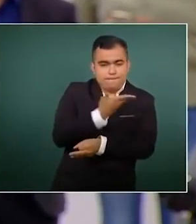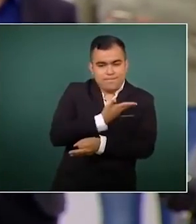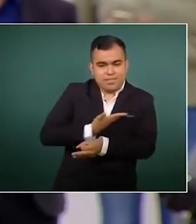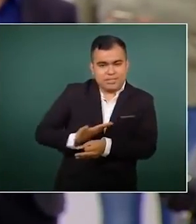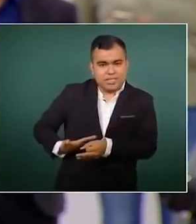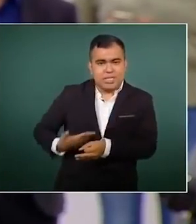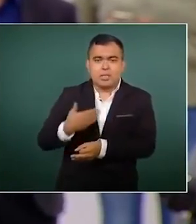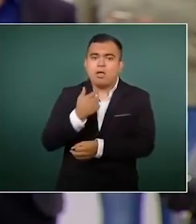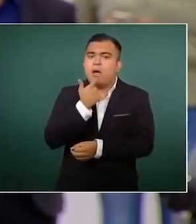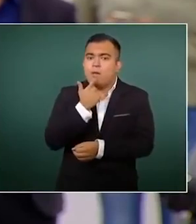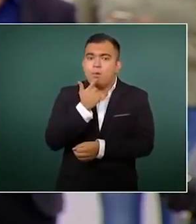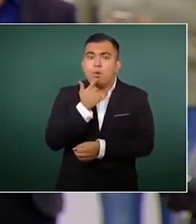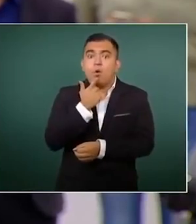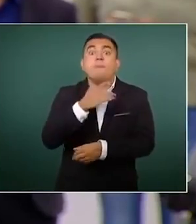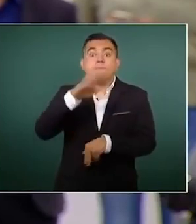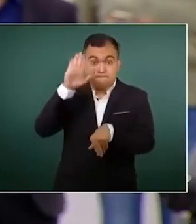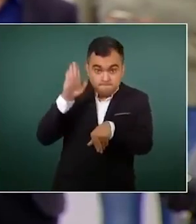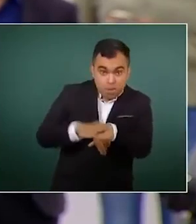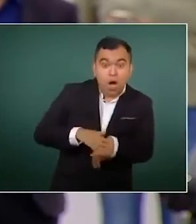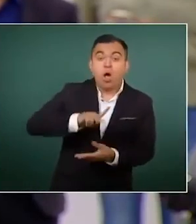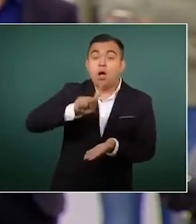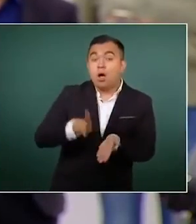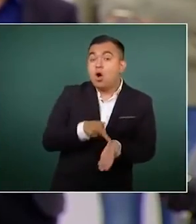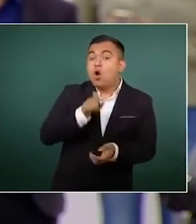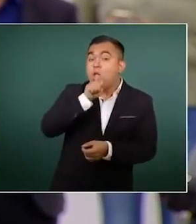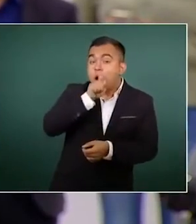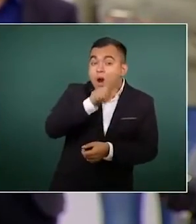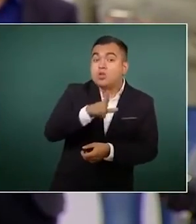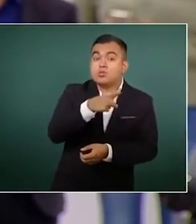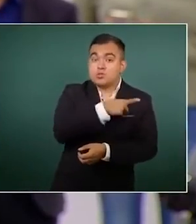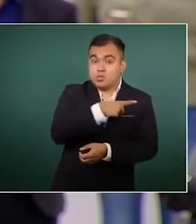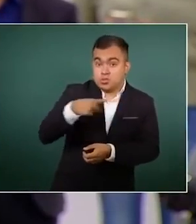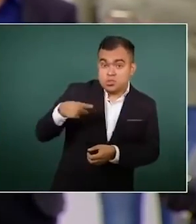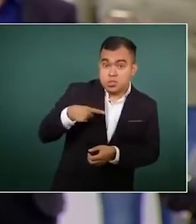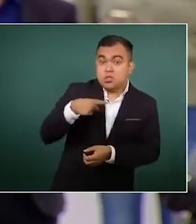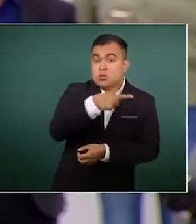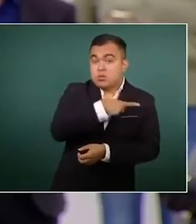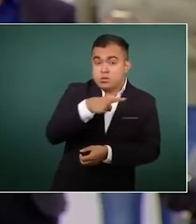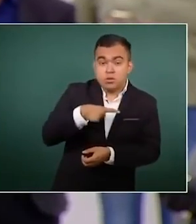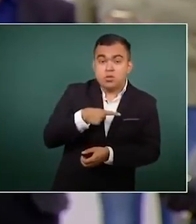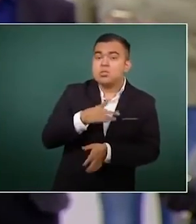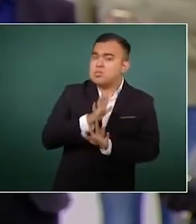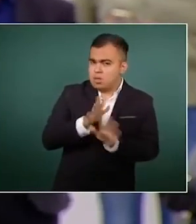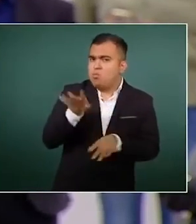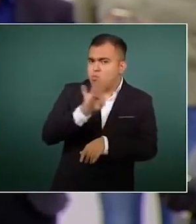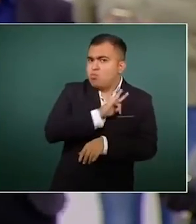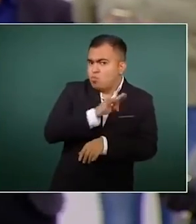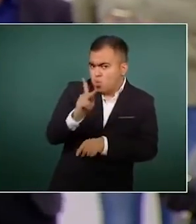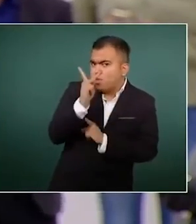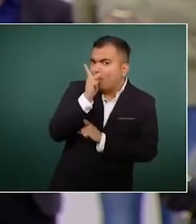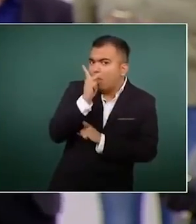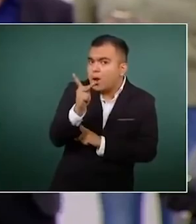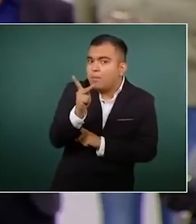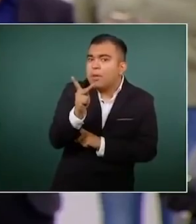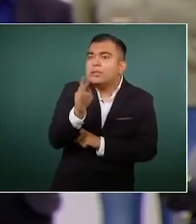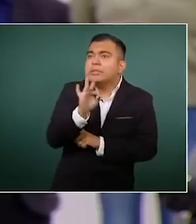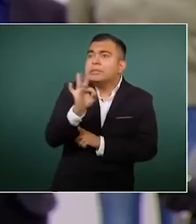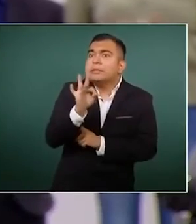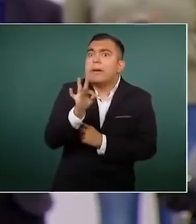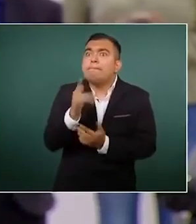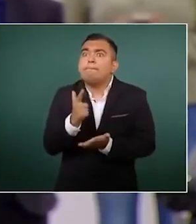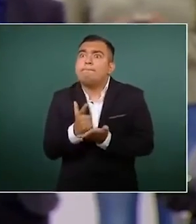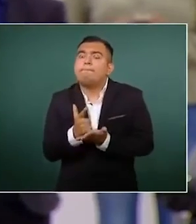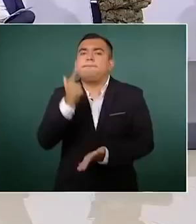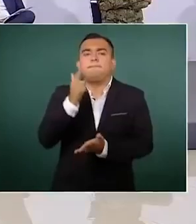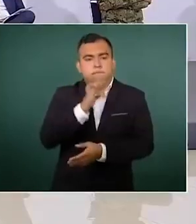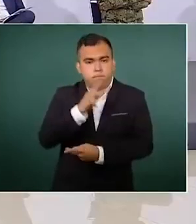López Obrador en Zapopan, hizo trastabillar al gobernador de Jalisco, Enrique Alfaro, se destapó como precandidata de